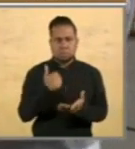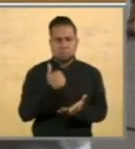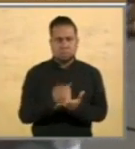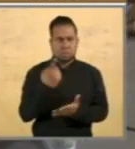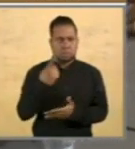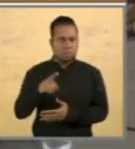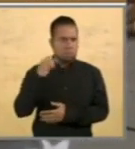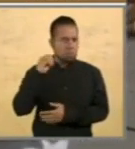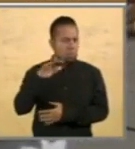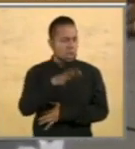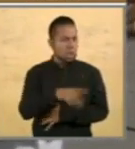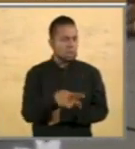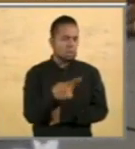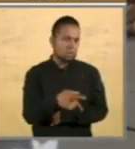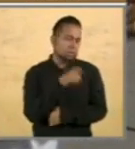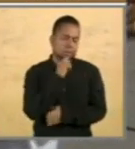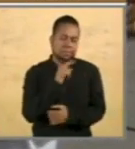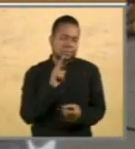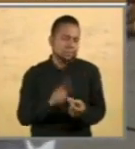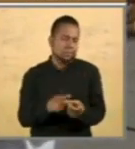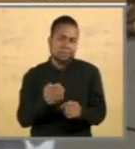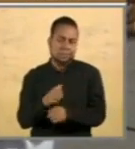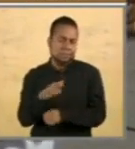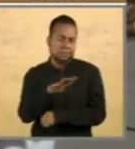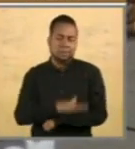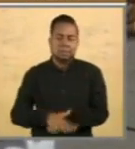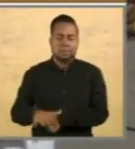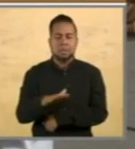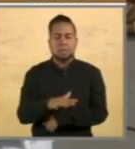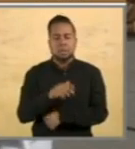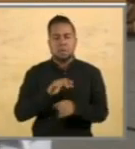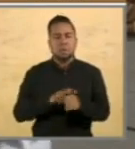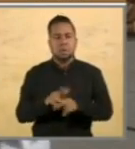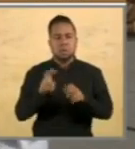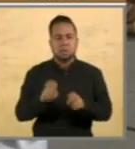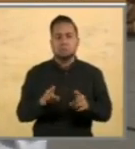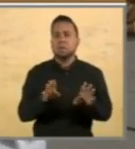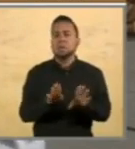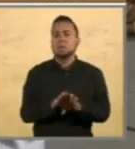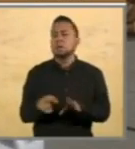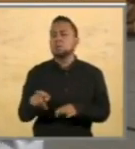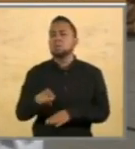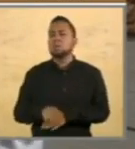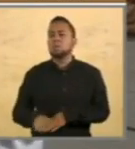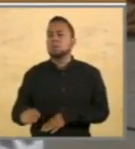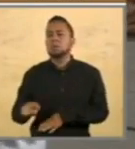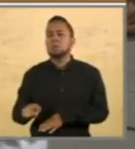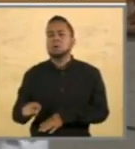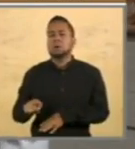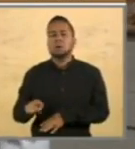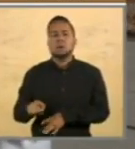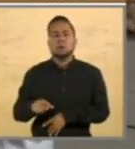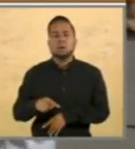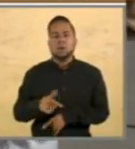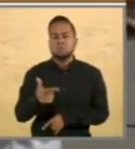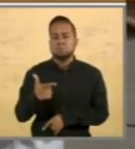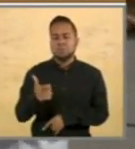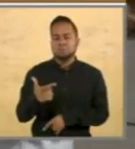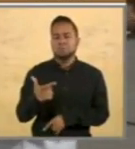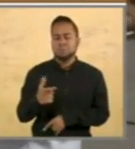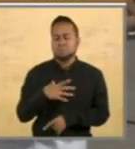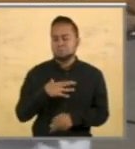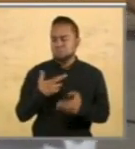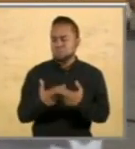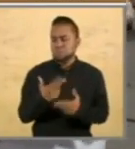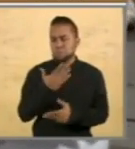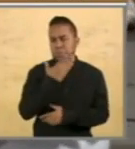capital y obviamente en la parte del Estado Ya la cuestión de la delincuencia en cuestiones de arma armas de fuego